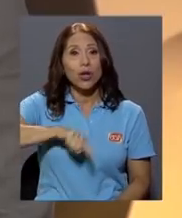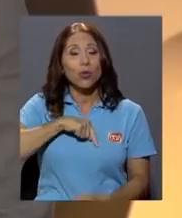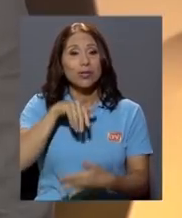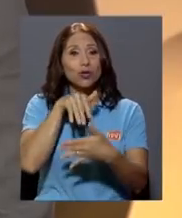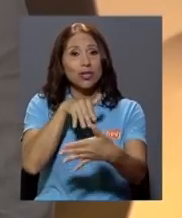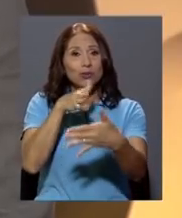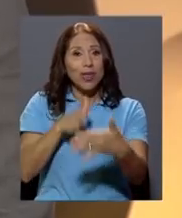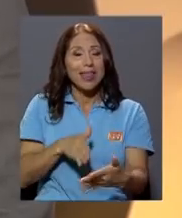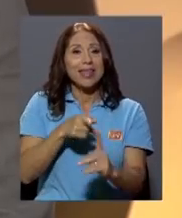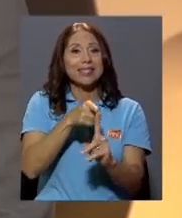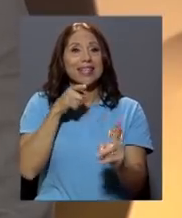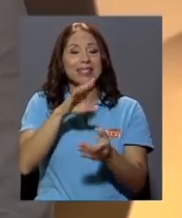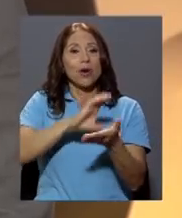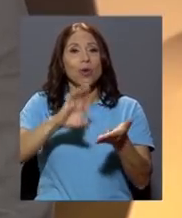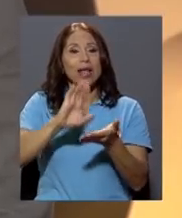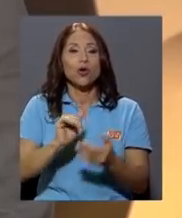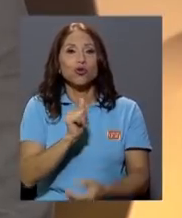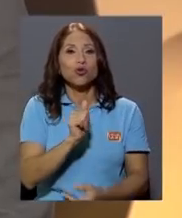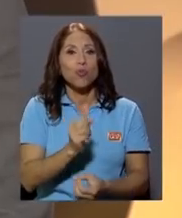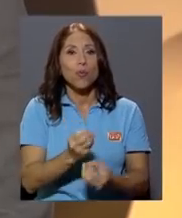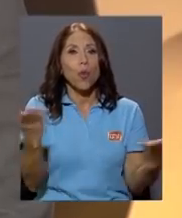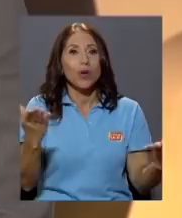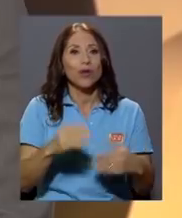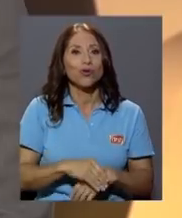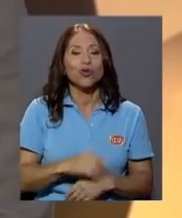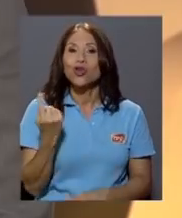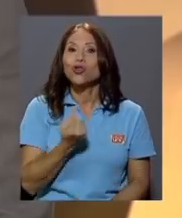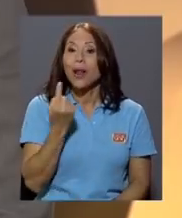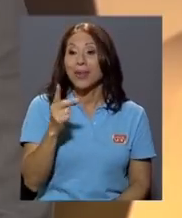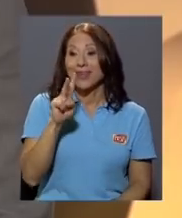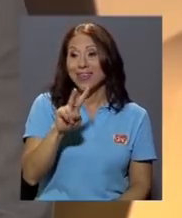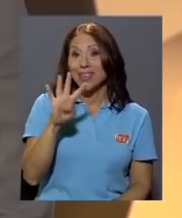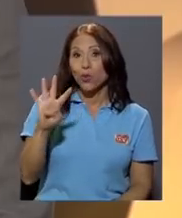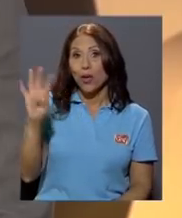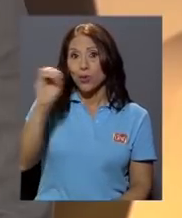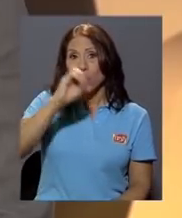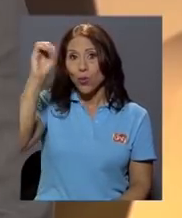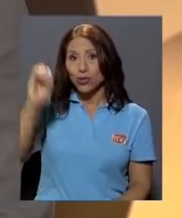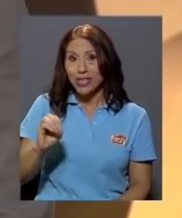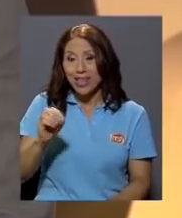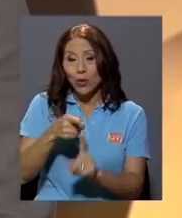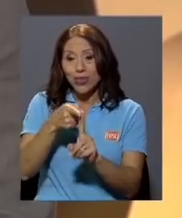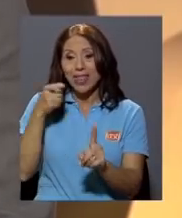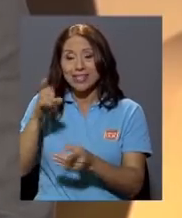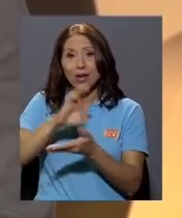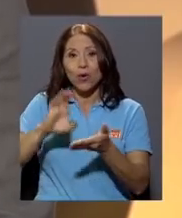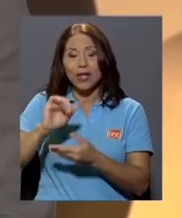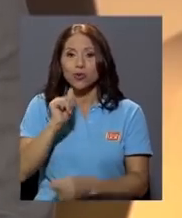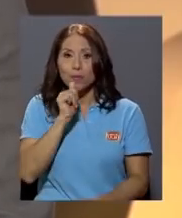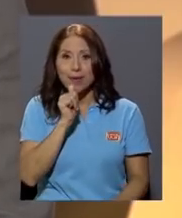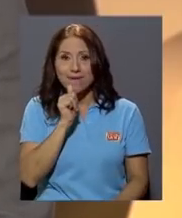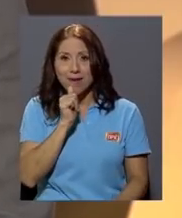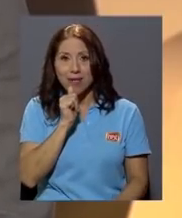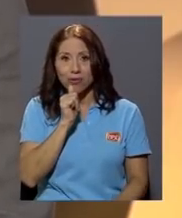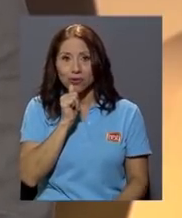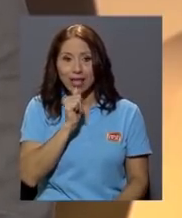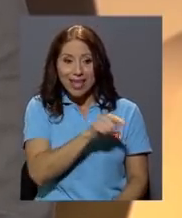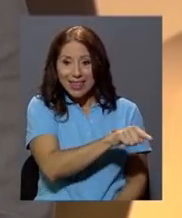colegios públicos. Solamente el 24% provienen de colegios privados. Muchos de estos